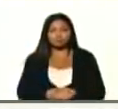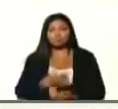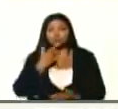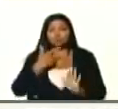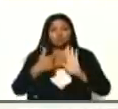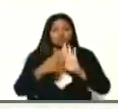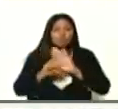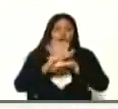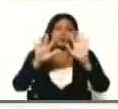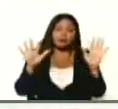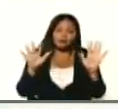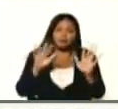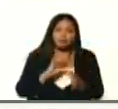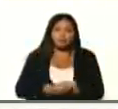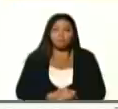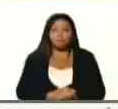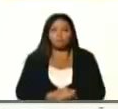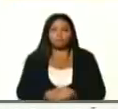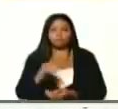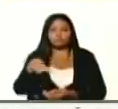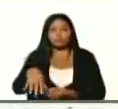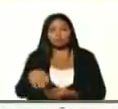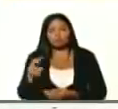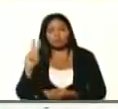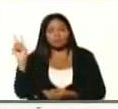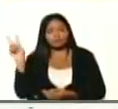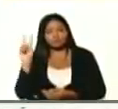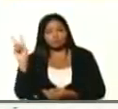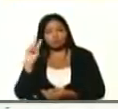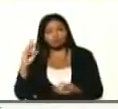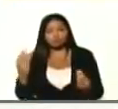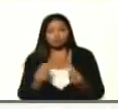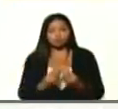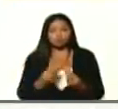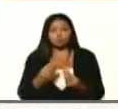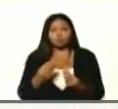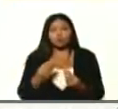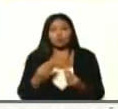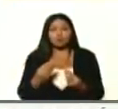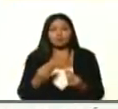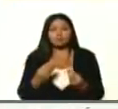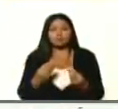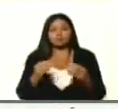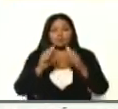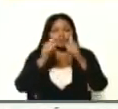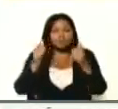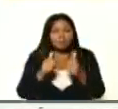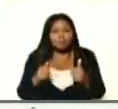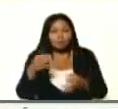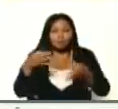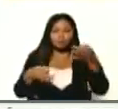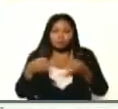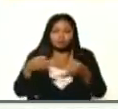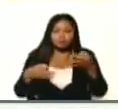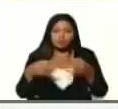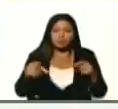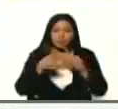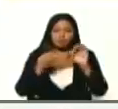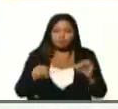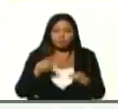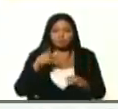claro. El Estado venezolano en su conjunto, el sistema de justicia, los órganos auxiliares de